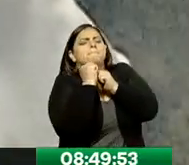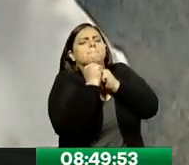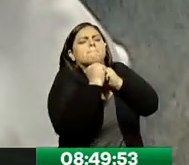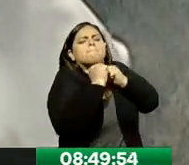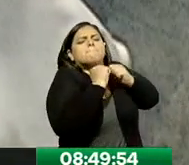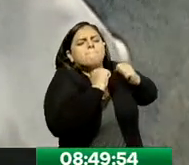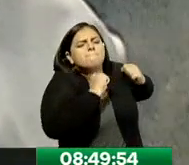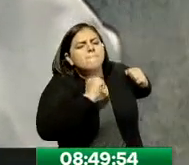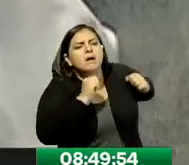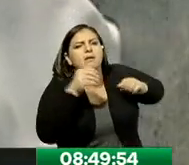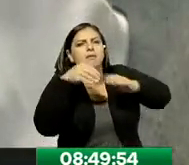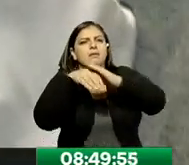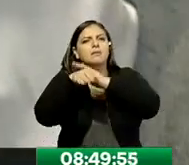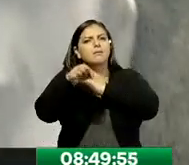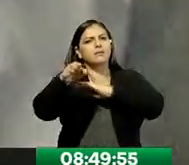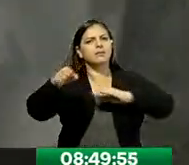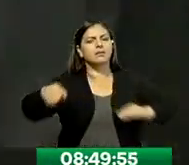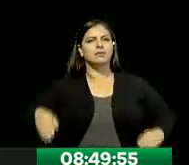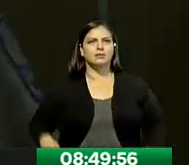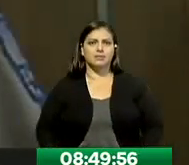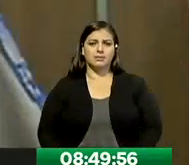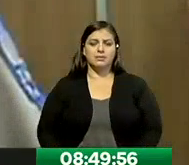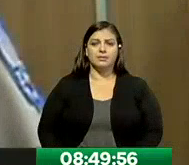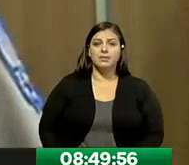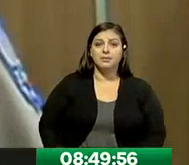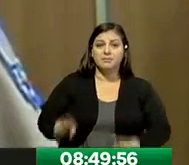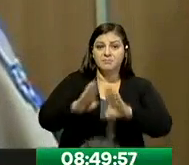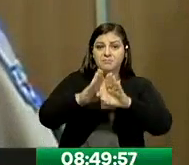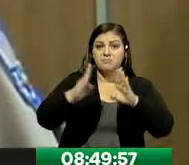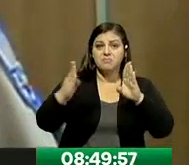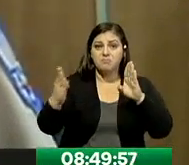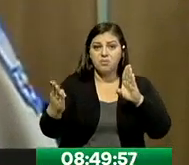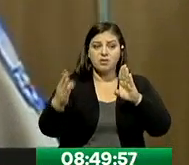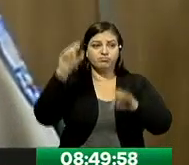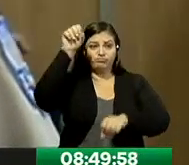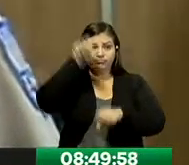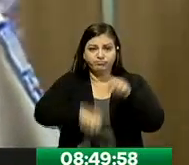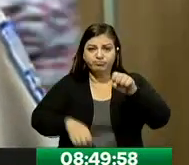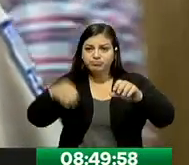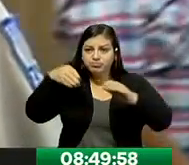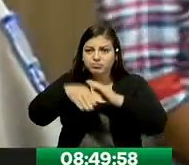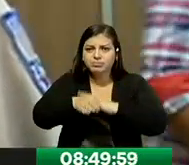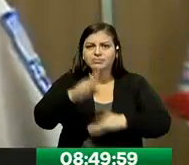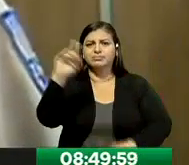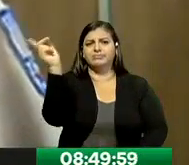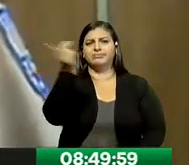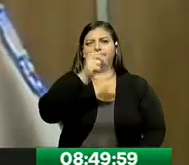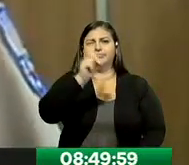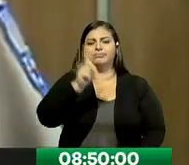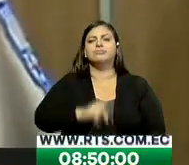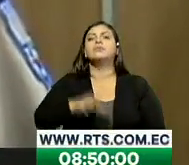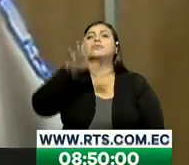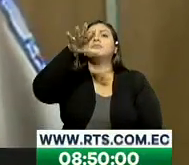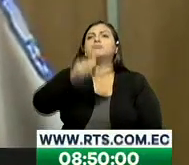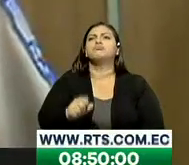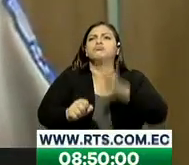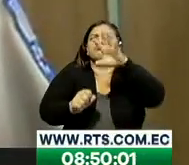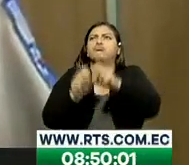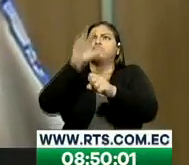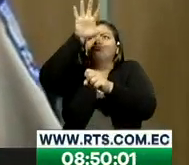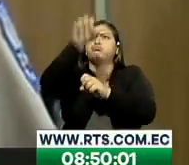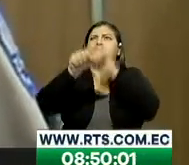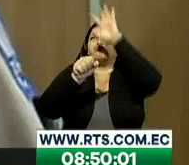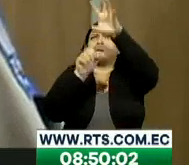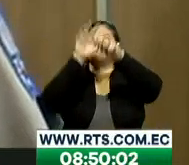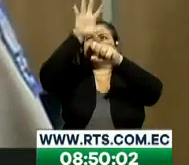lo hacía de esta manera, escalaba. Ingresan por lugares de difícil acceso. ¿Cómo cuáles? A la segunda planta,